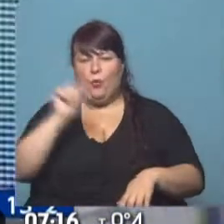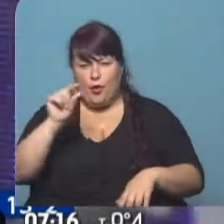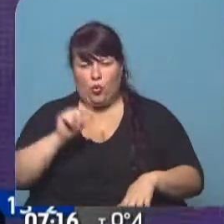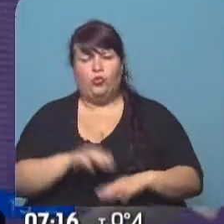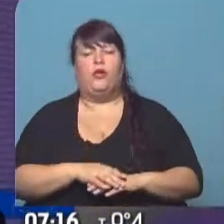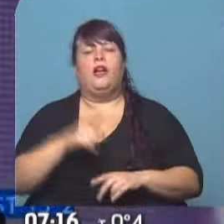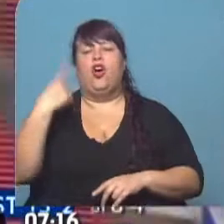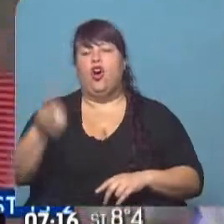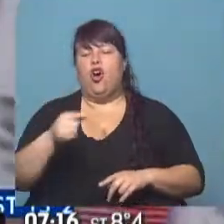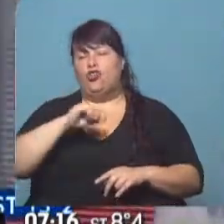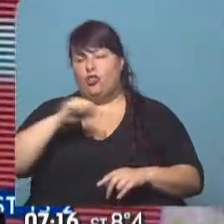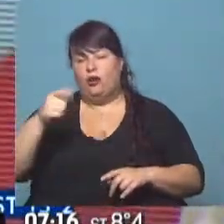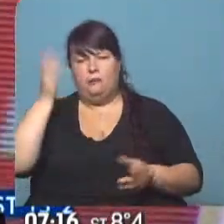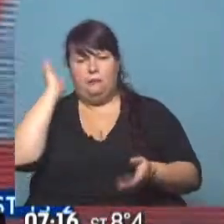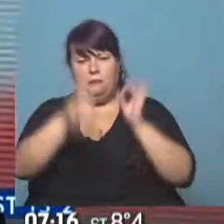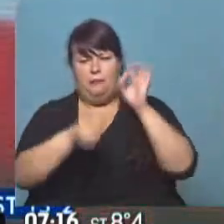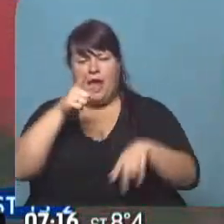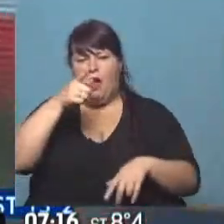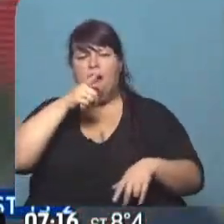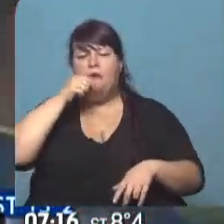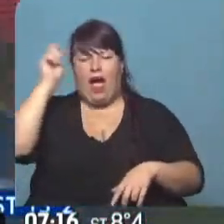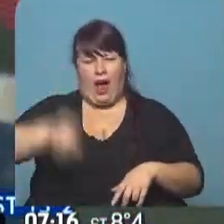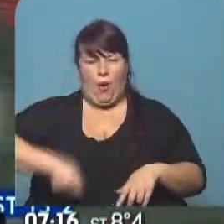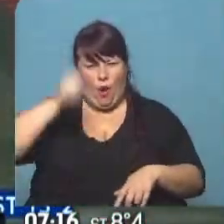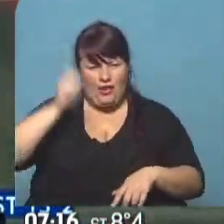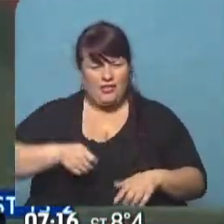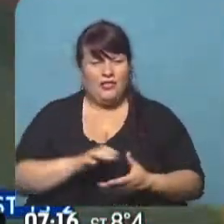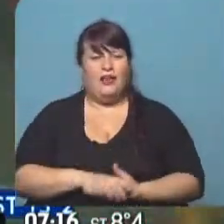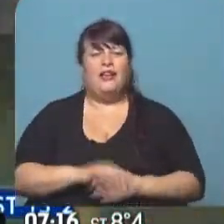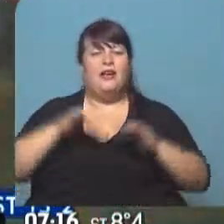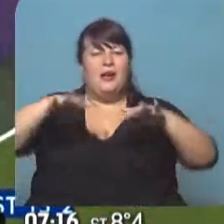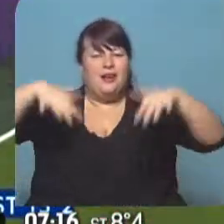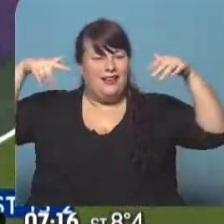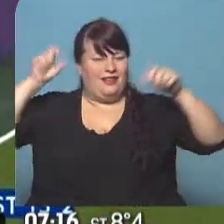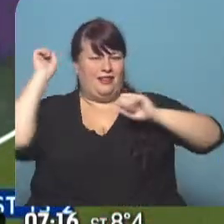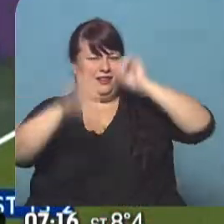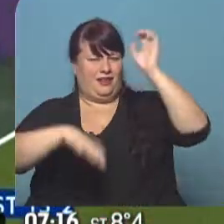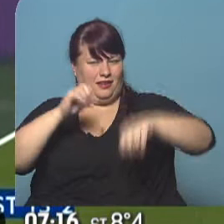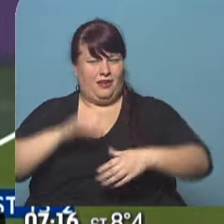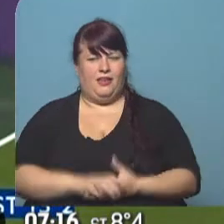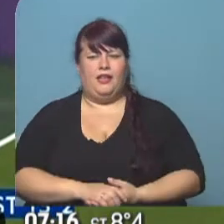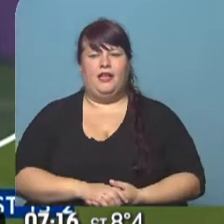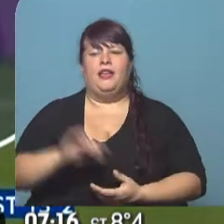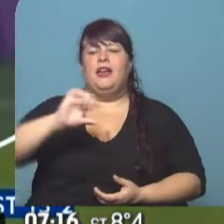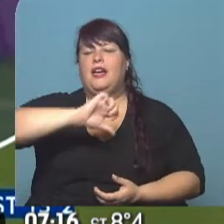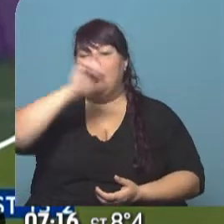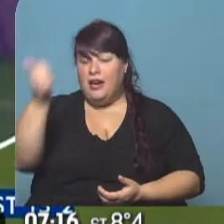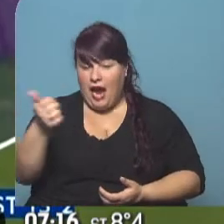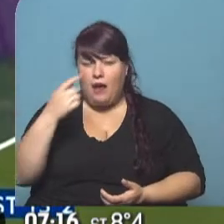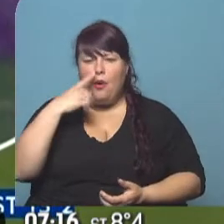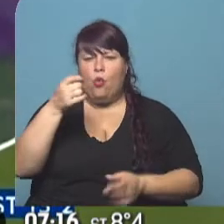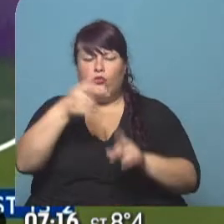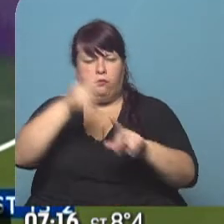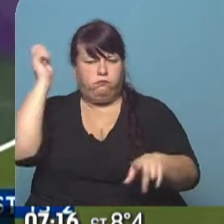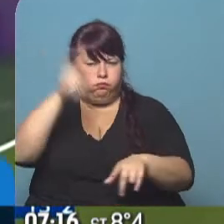el descuento Rosario Central. La agresión al juez de línea desde la platea. Y la victoria, así justamente el